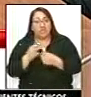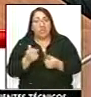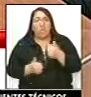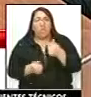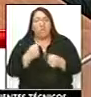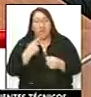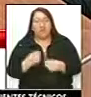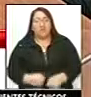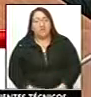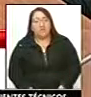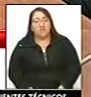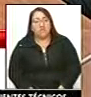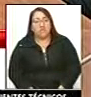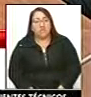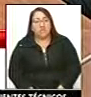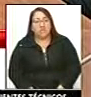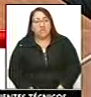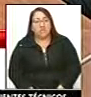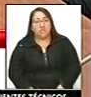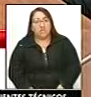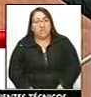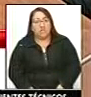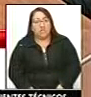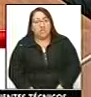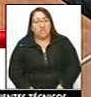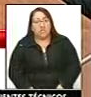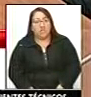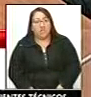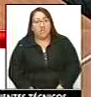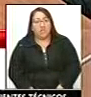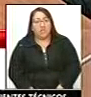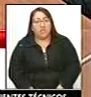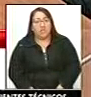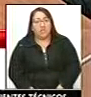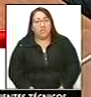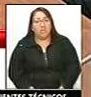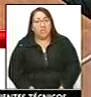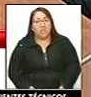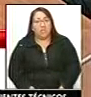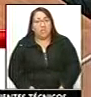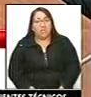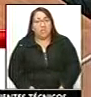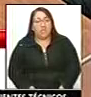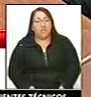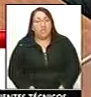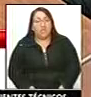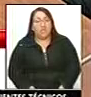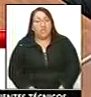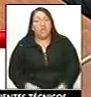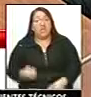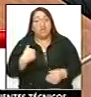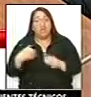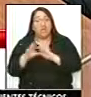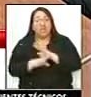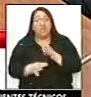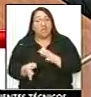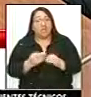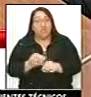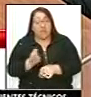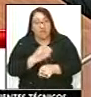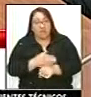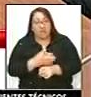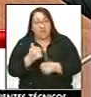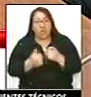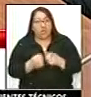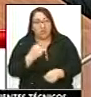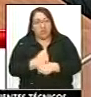es una de las funciones del INDECOPI, que es proteger los derechos de los consumidores, y de esa manera, como ya bien lo he señalado anteriormente, cuáles